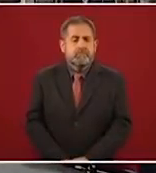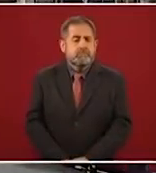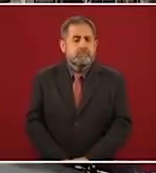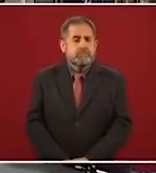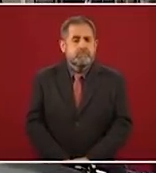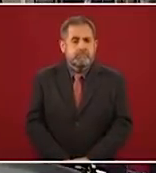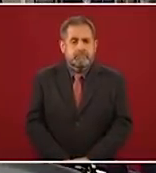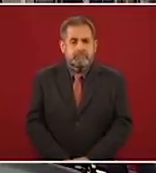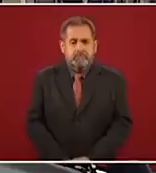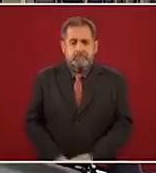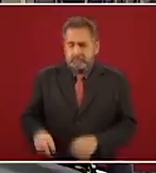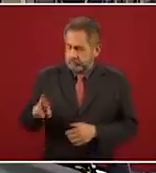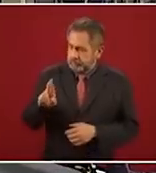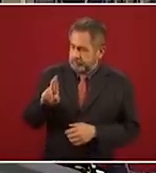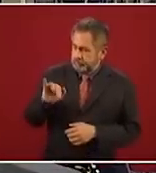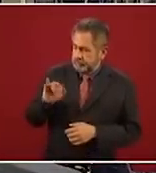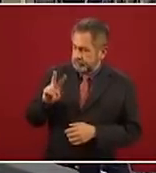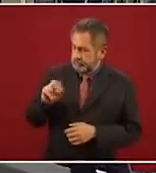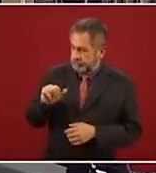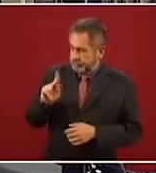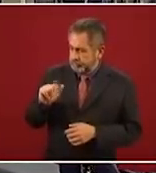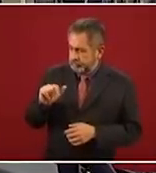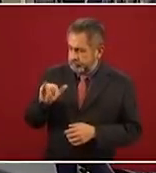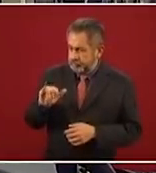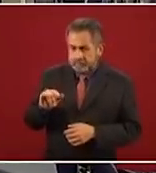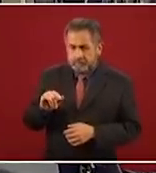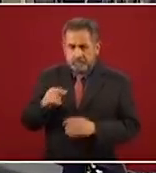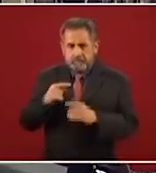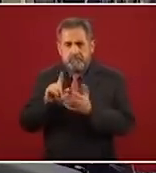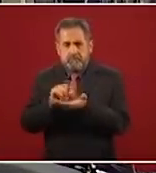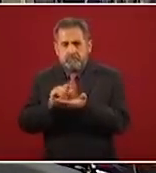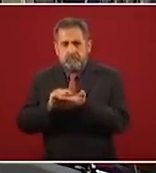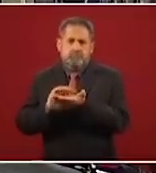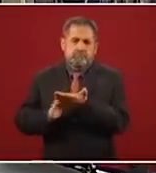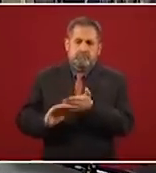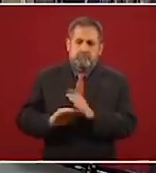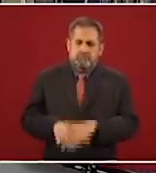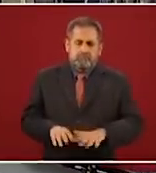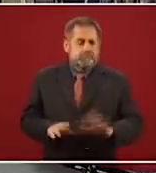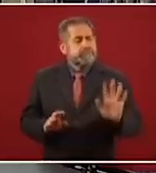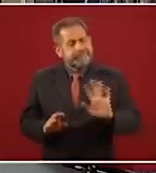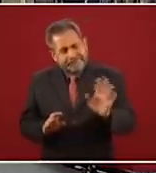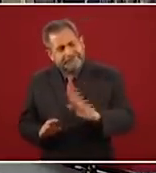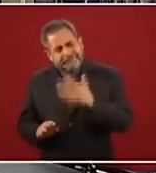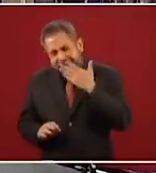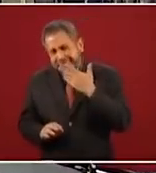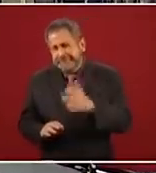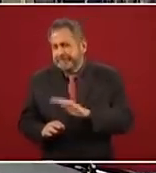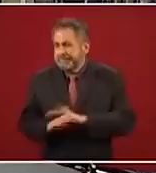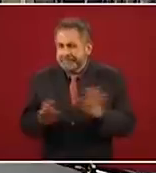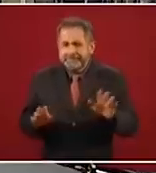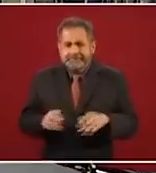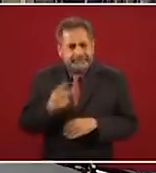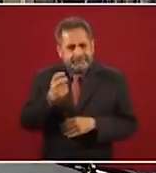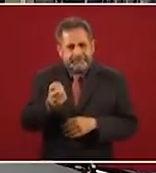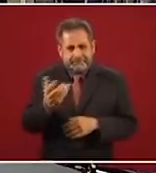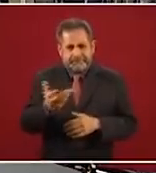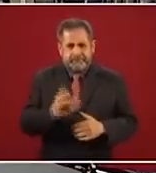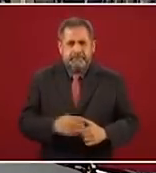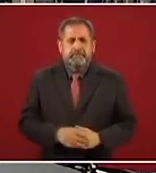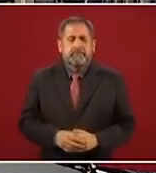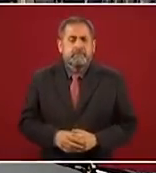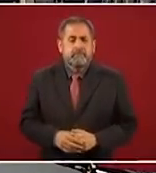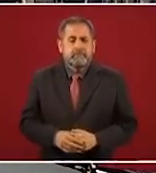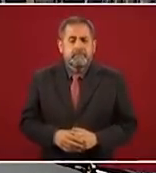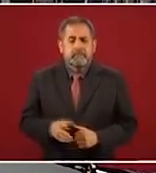Rivapalacio borró los tweets porque estaba equivocado. Claro, sí. Y qué bueno, o sea, que se hace eso. O